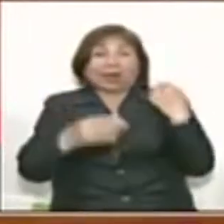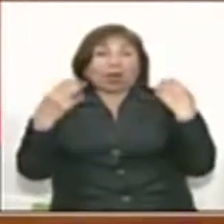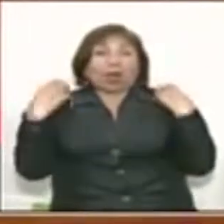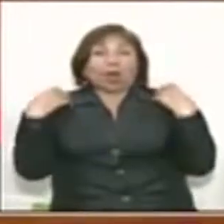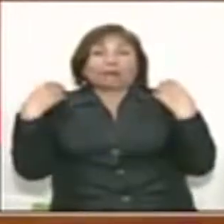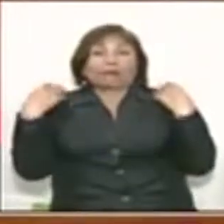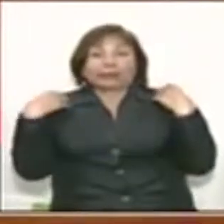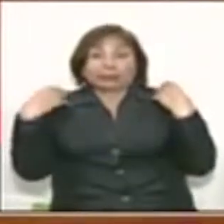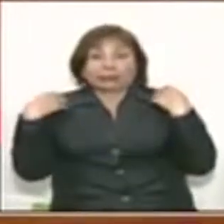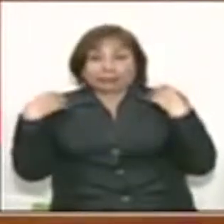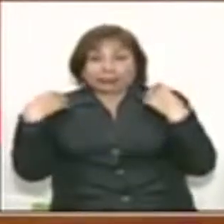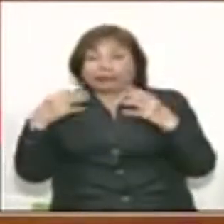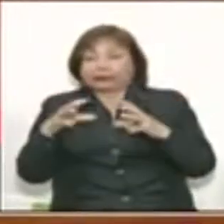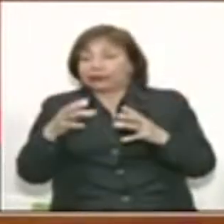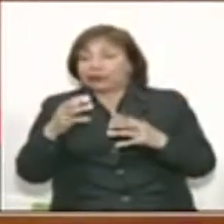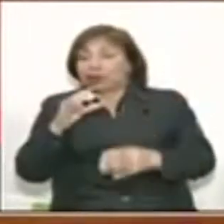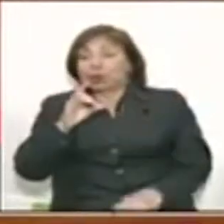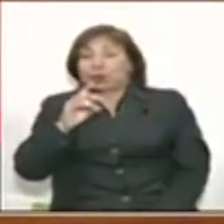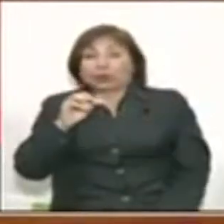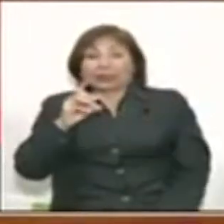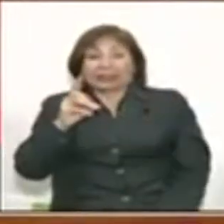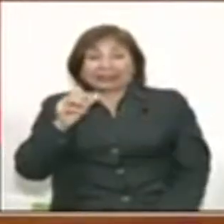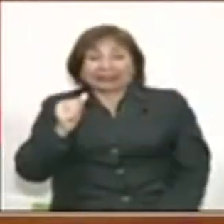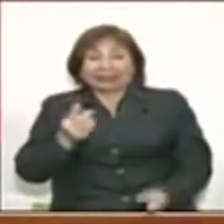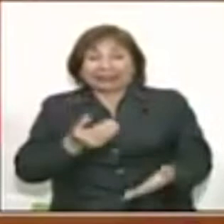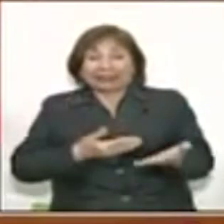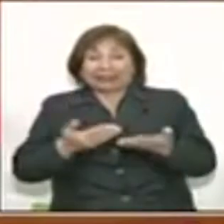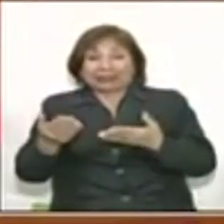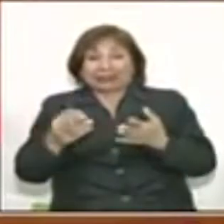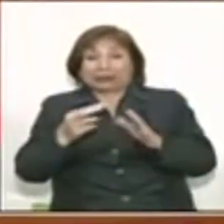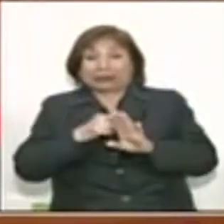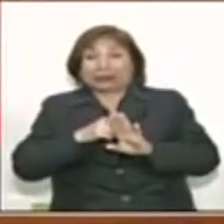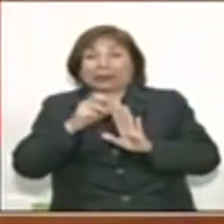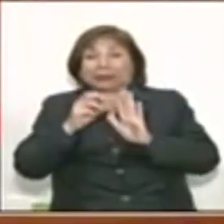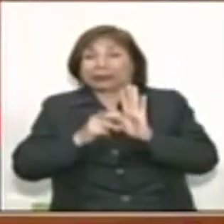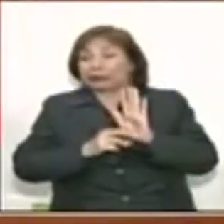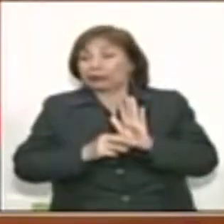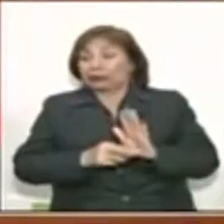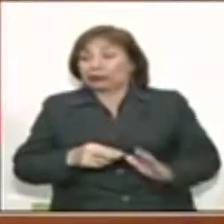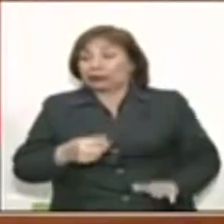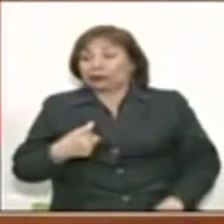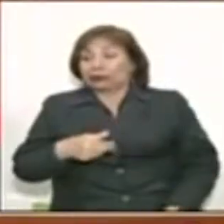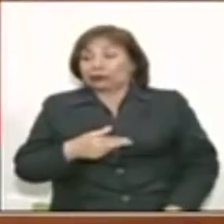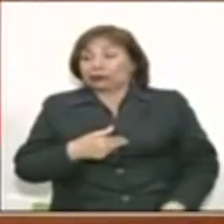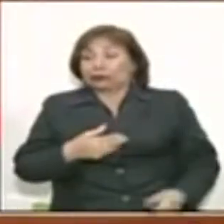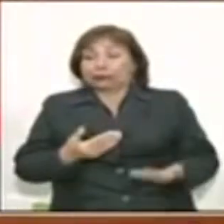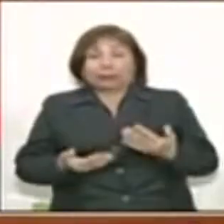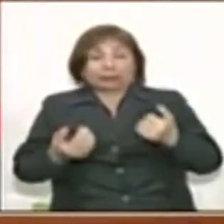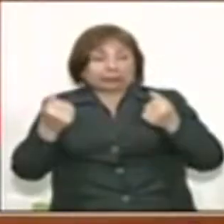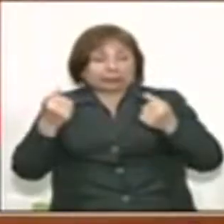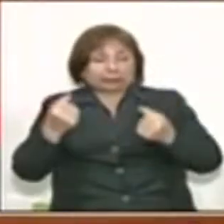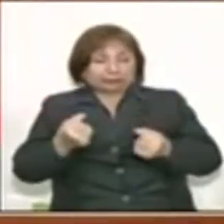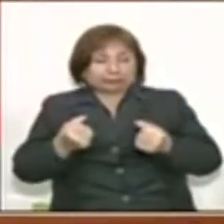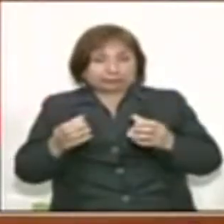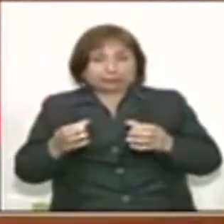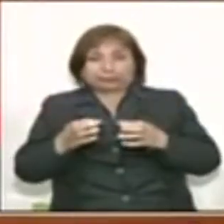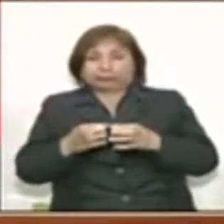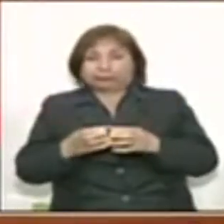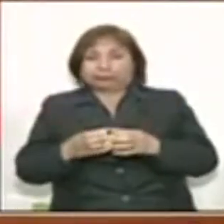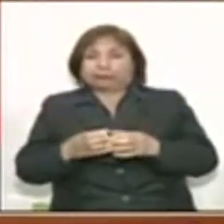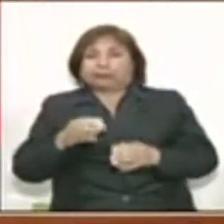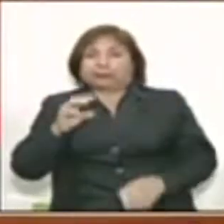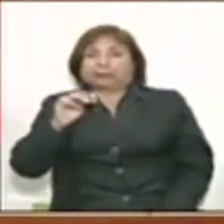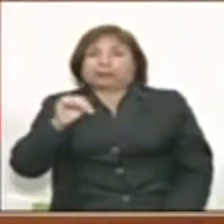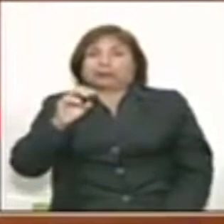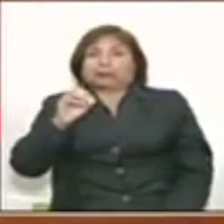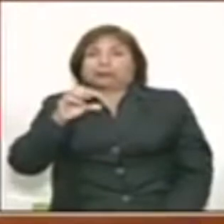Oficina de las Naciones Unidas de Servicios para Proyectos, UNOPS, por decisión del Consejo Regional de